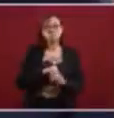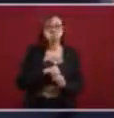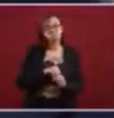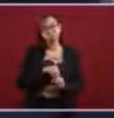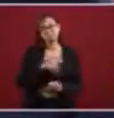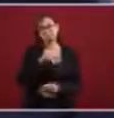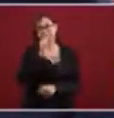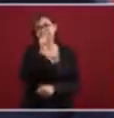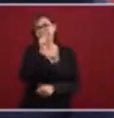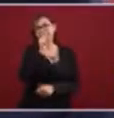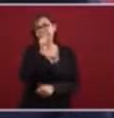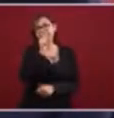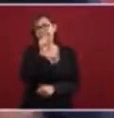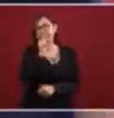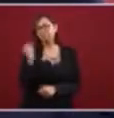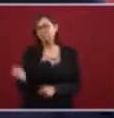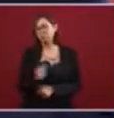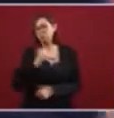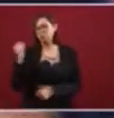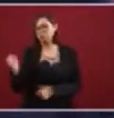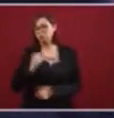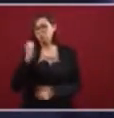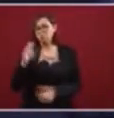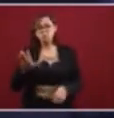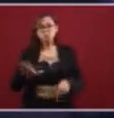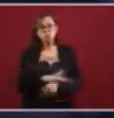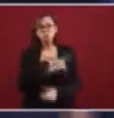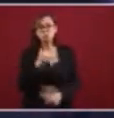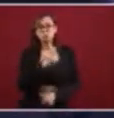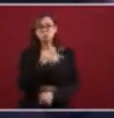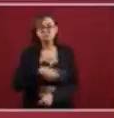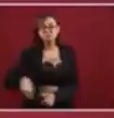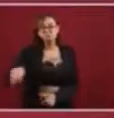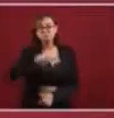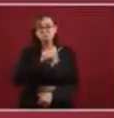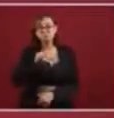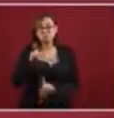porque el propósito era